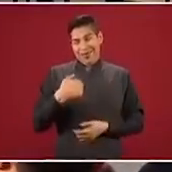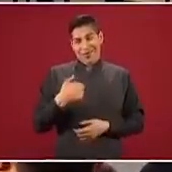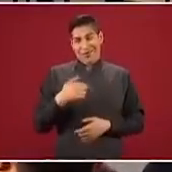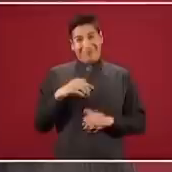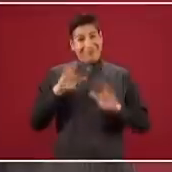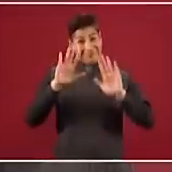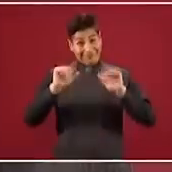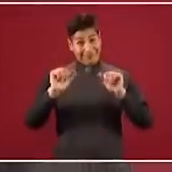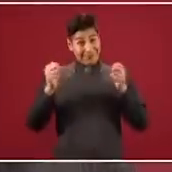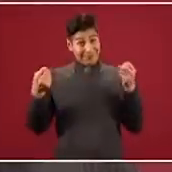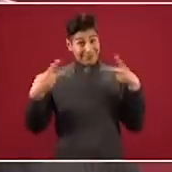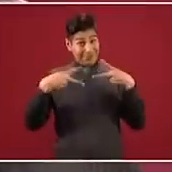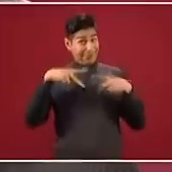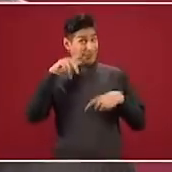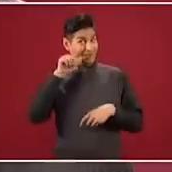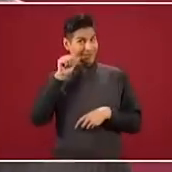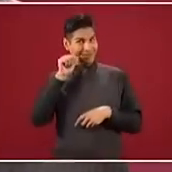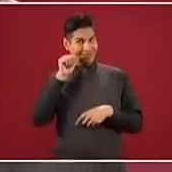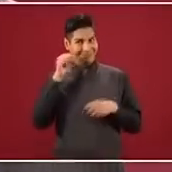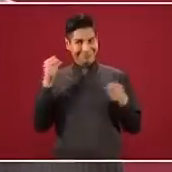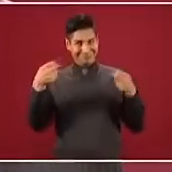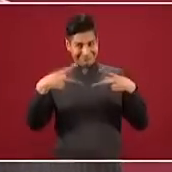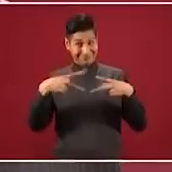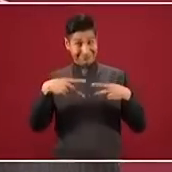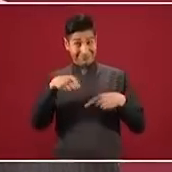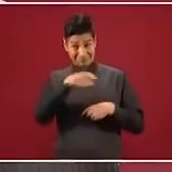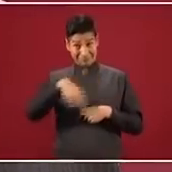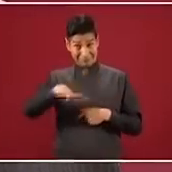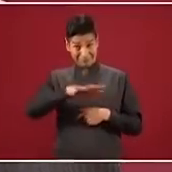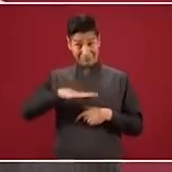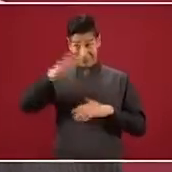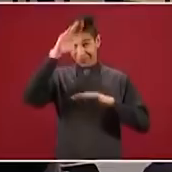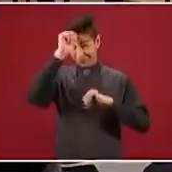nos vemos mañana, si les parece.